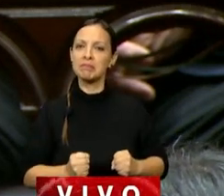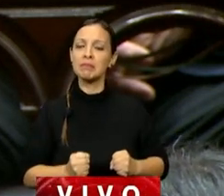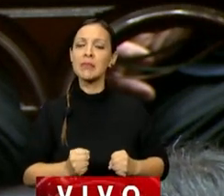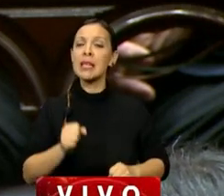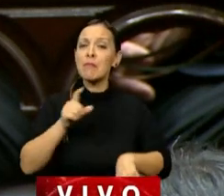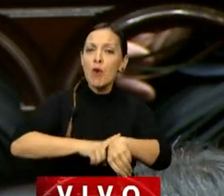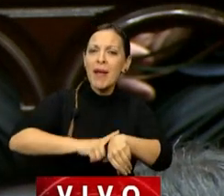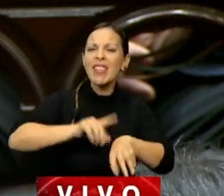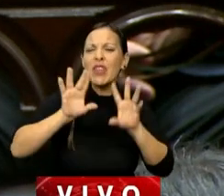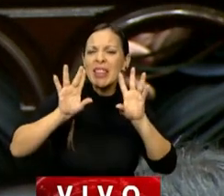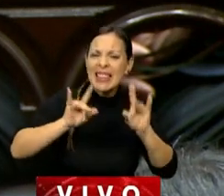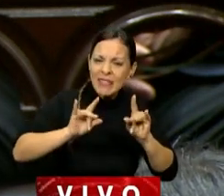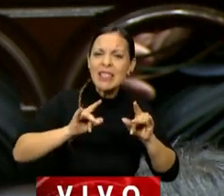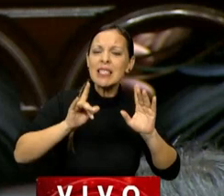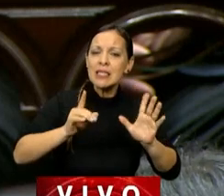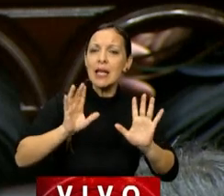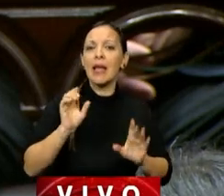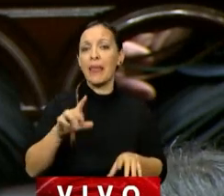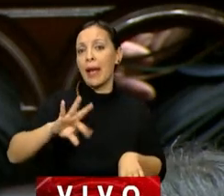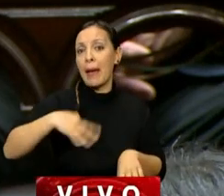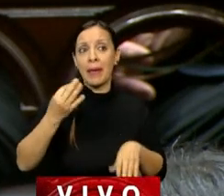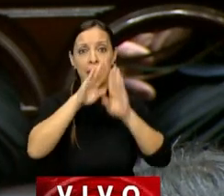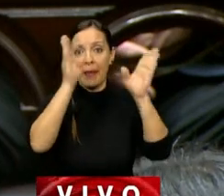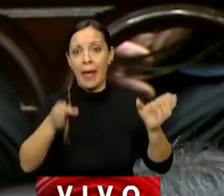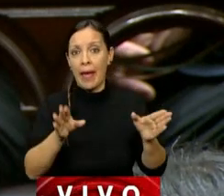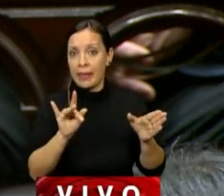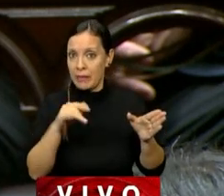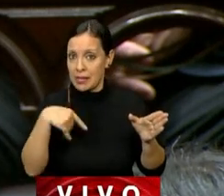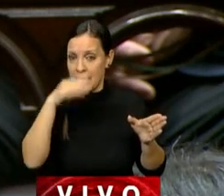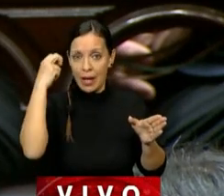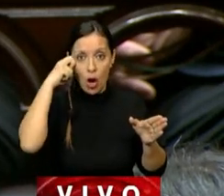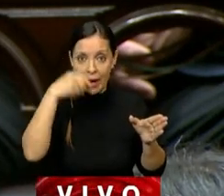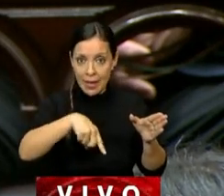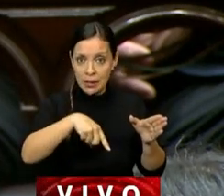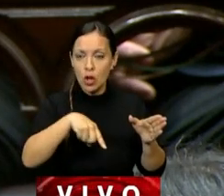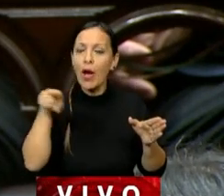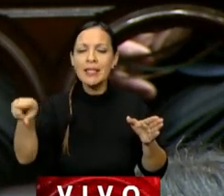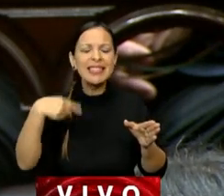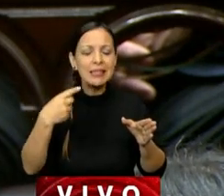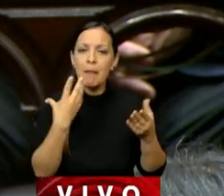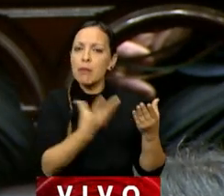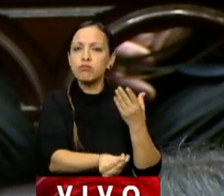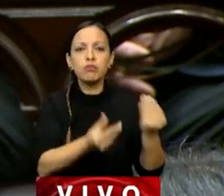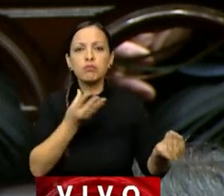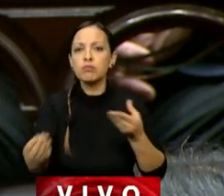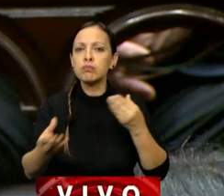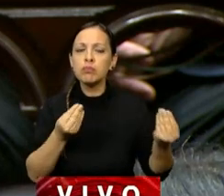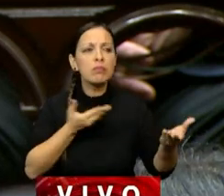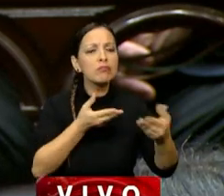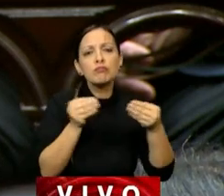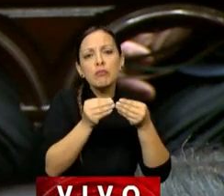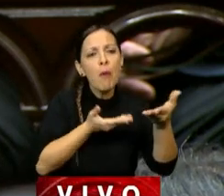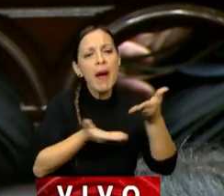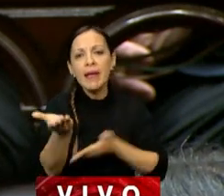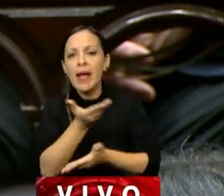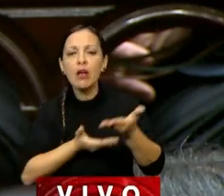momentos complicados también de nuestra vida institucional como Cámara de Diputados ha estado ayudando, codo a codo con otros